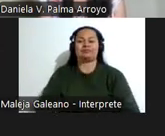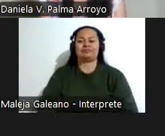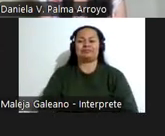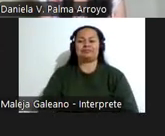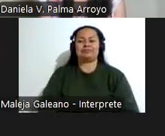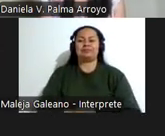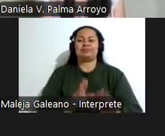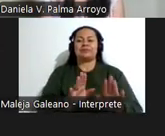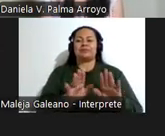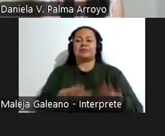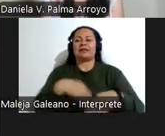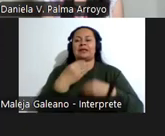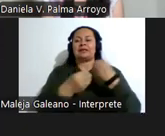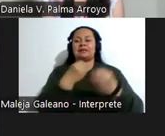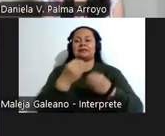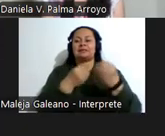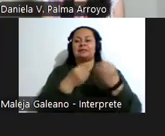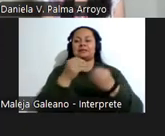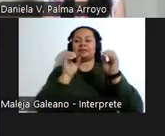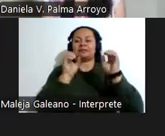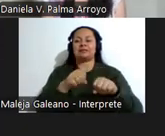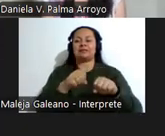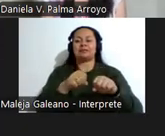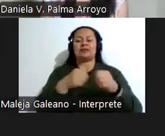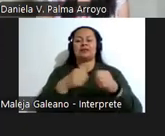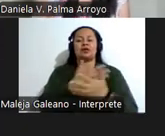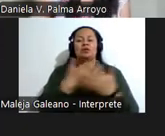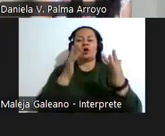a todos, a todas, todes por conectarse hoy.